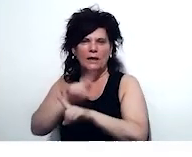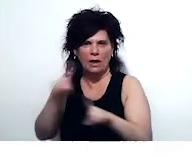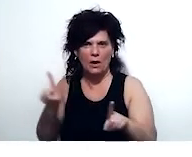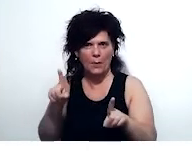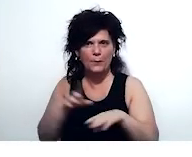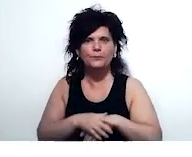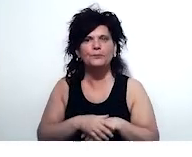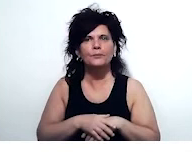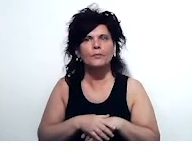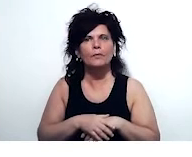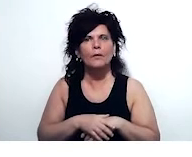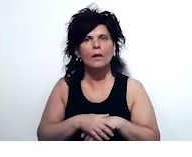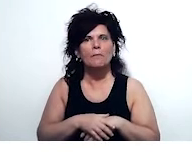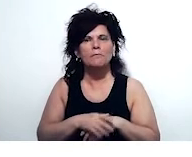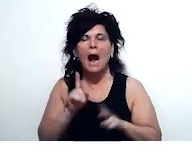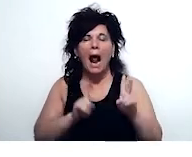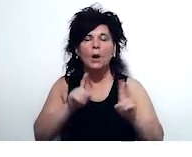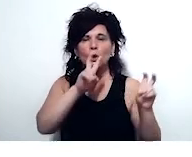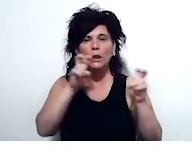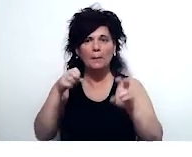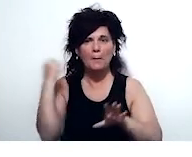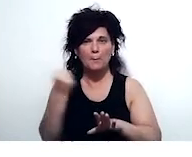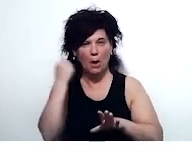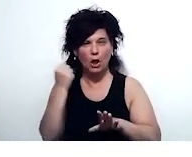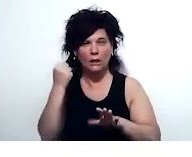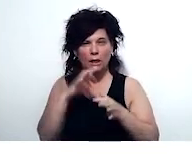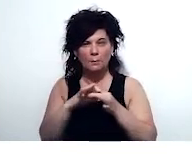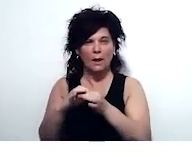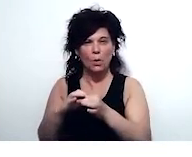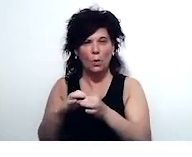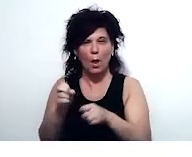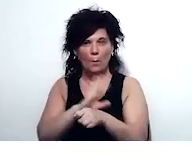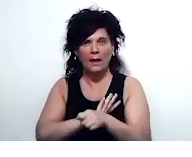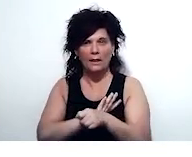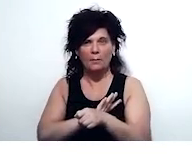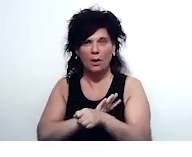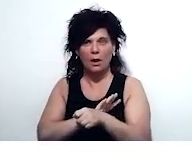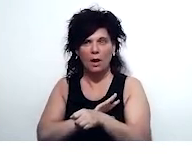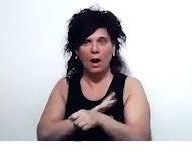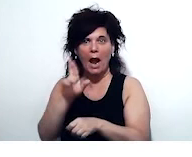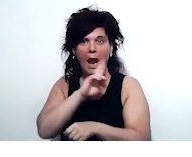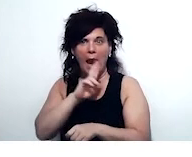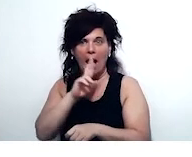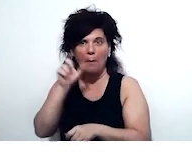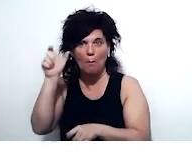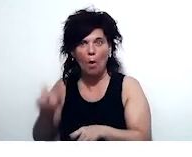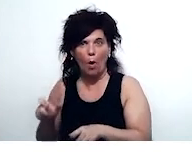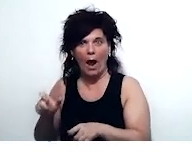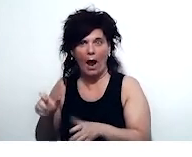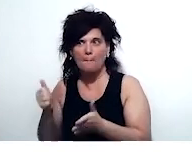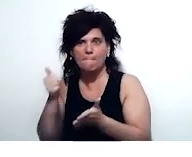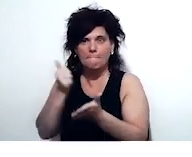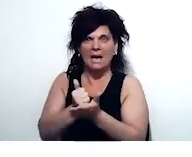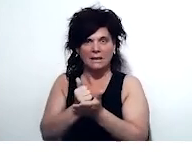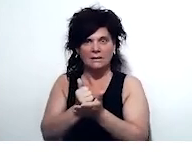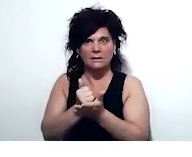temas importantes, en especial que se han exacerbado con la pandemia, es que la participación de mujeres en la economía digital no es equitativa,